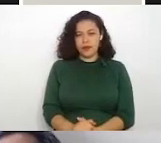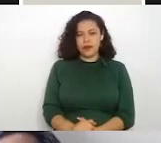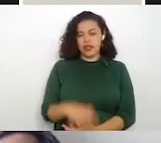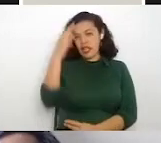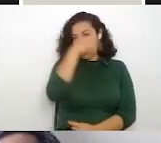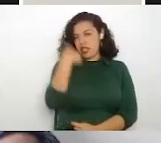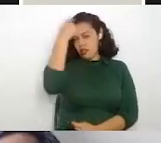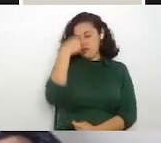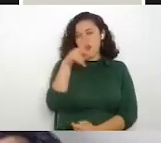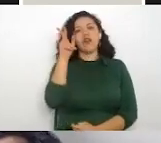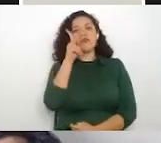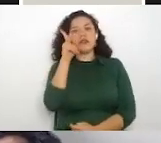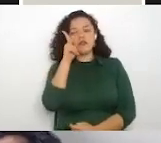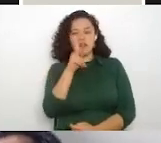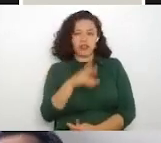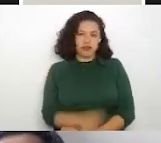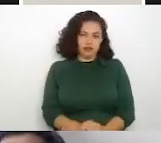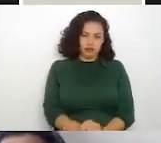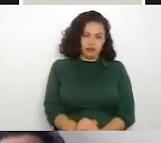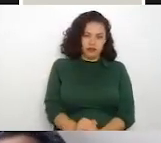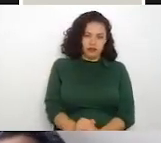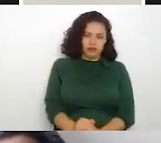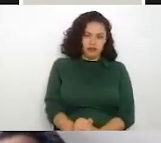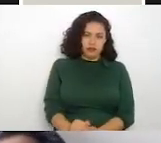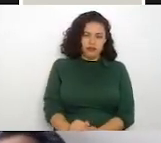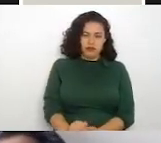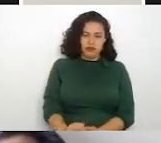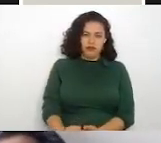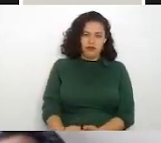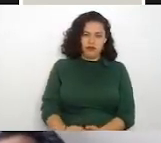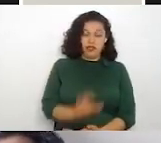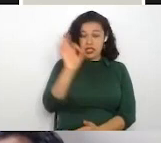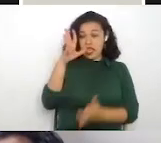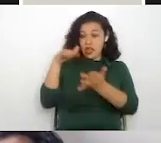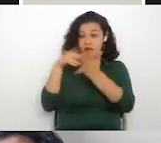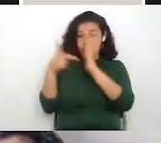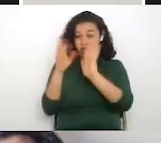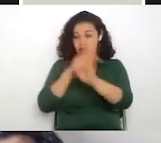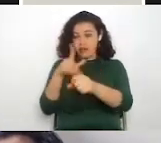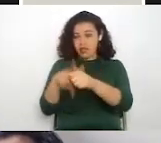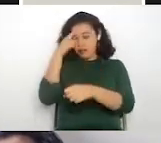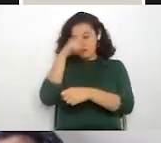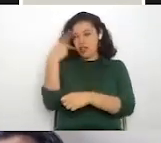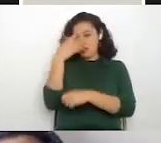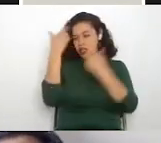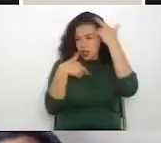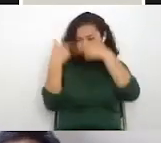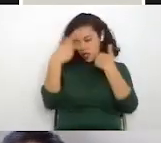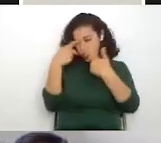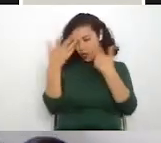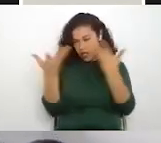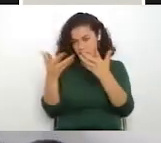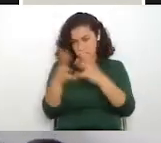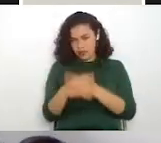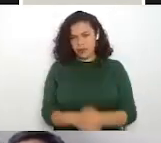de las muestras puede ser ya pueden ser los métodos específicos de acuerdo al tipo de análisis que se va a realizar,